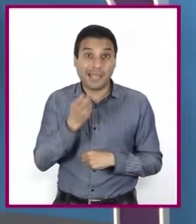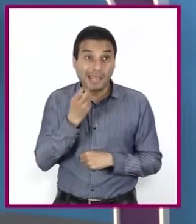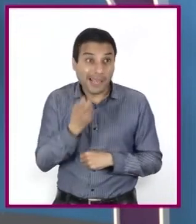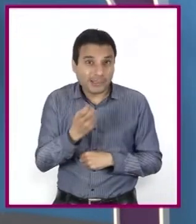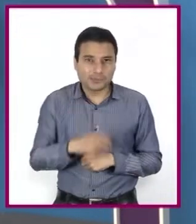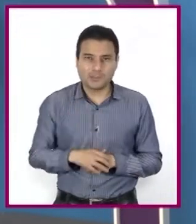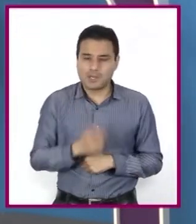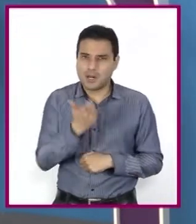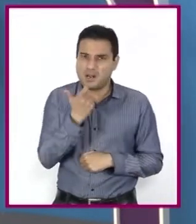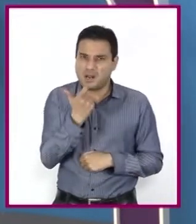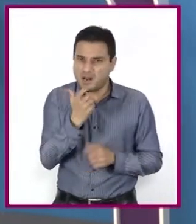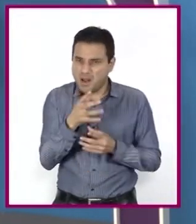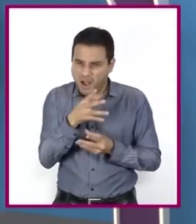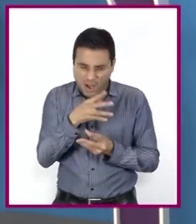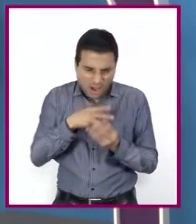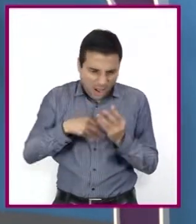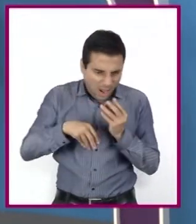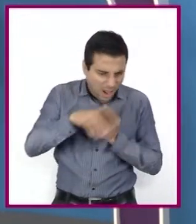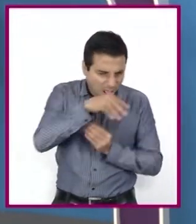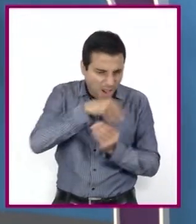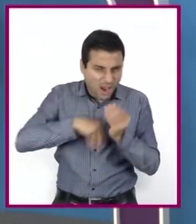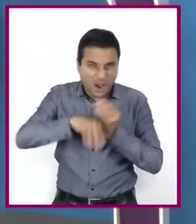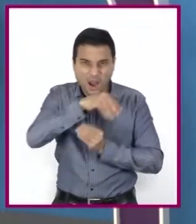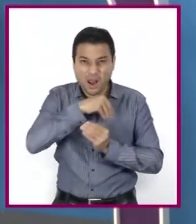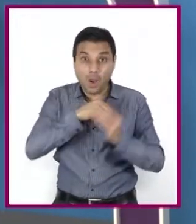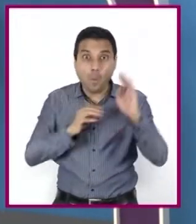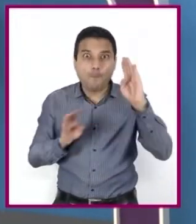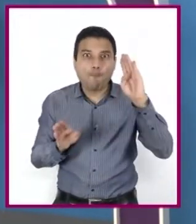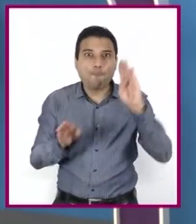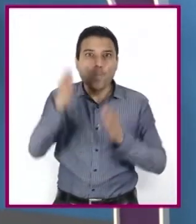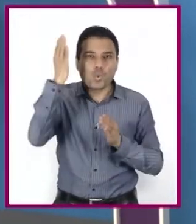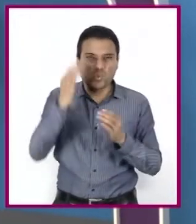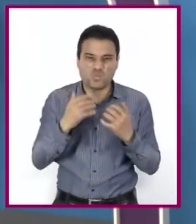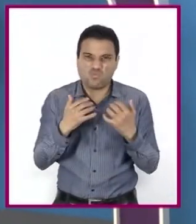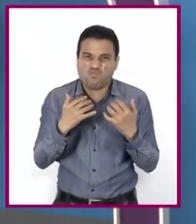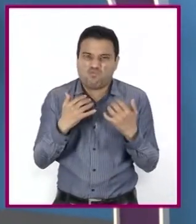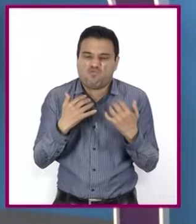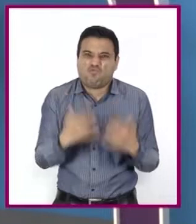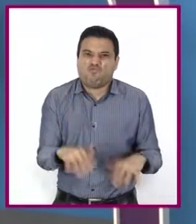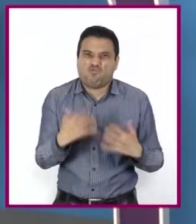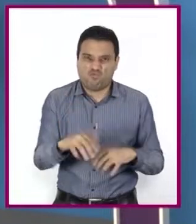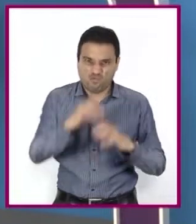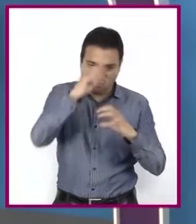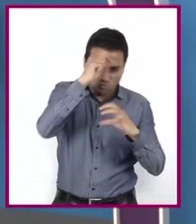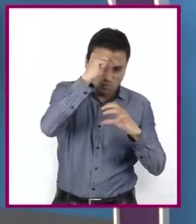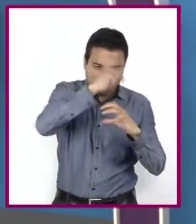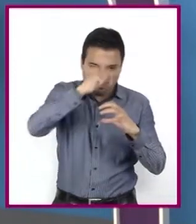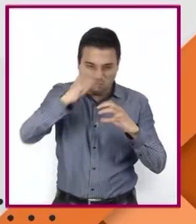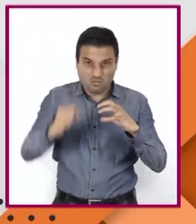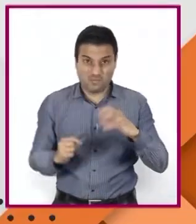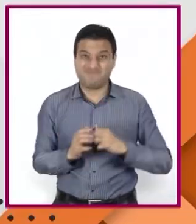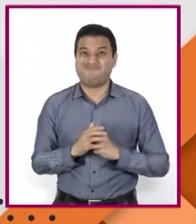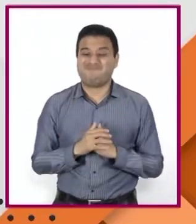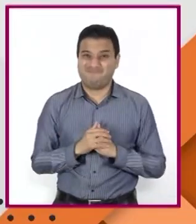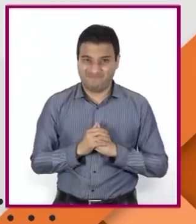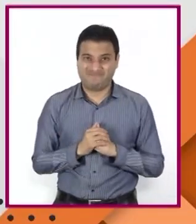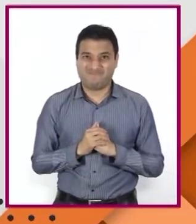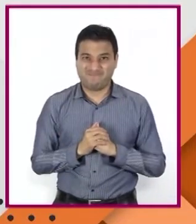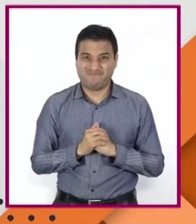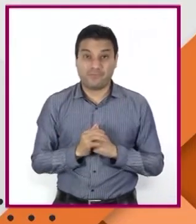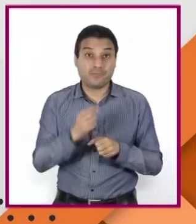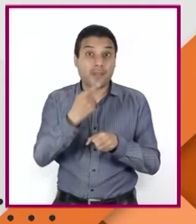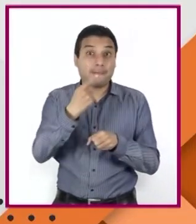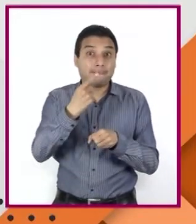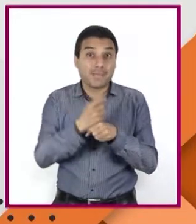de manera conjunta un mundo cada vez más integrado comercial y financieramente. Durante la Primera